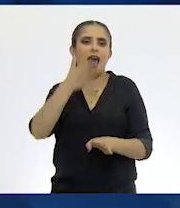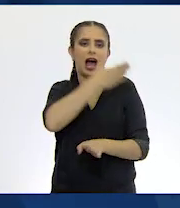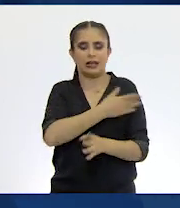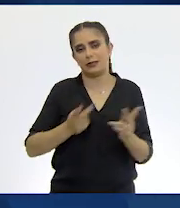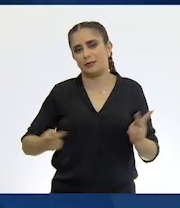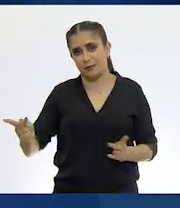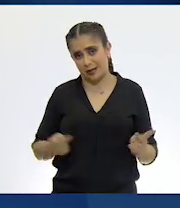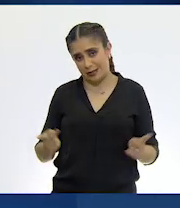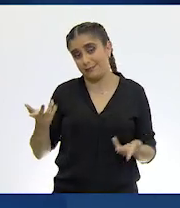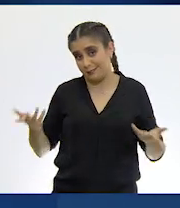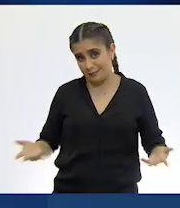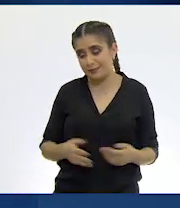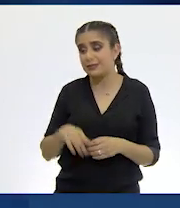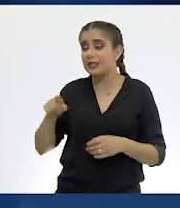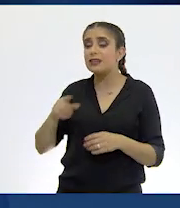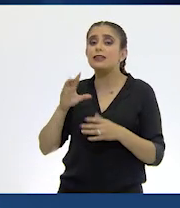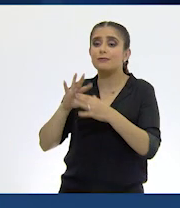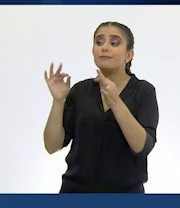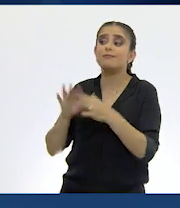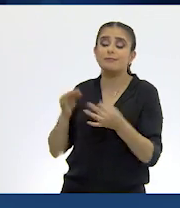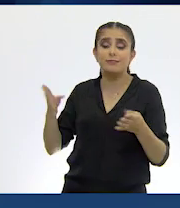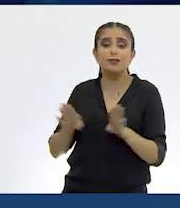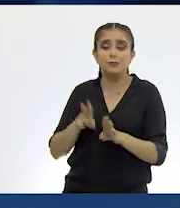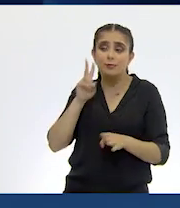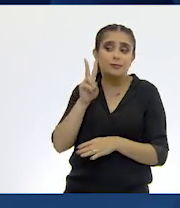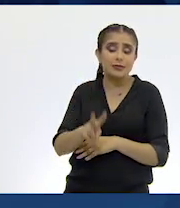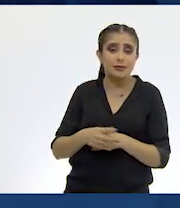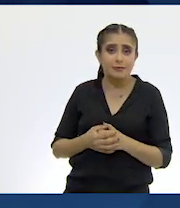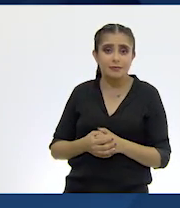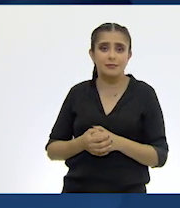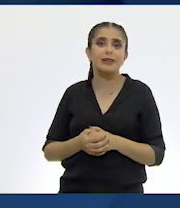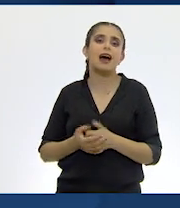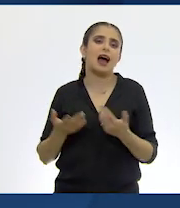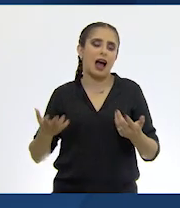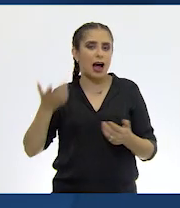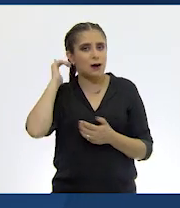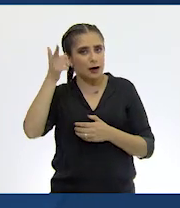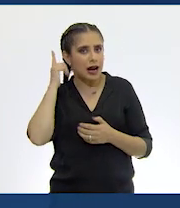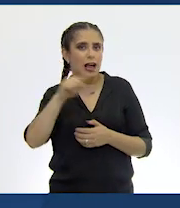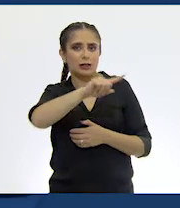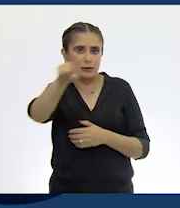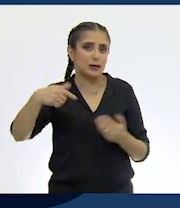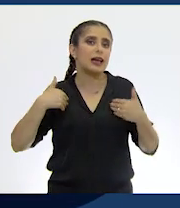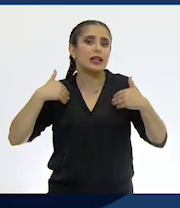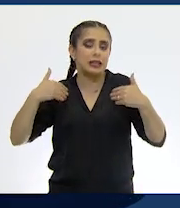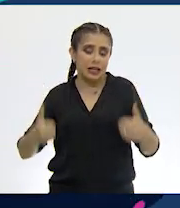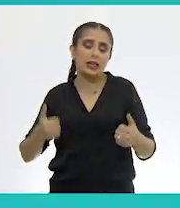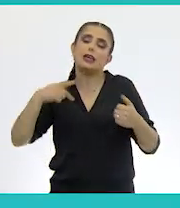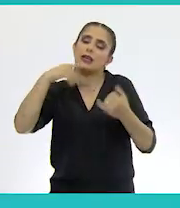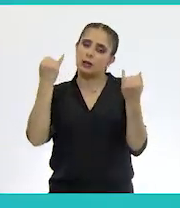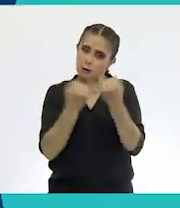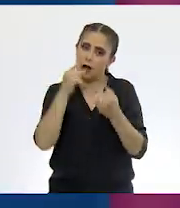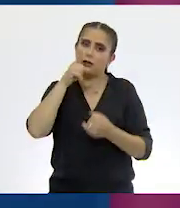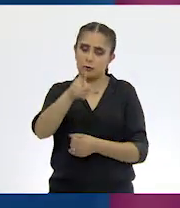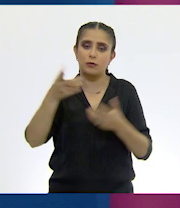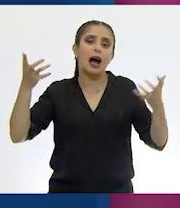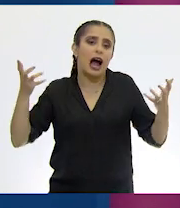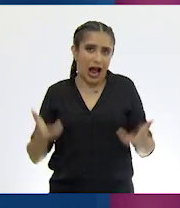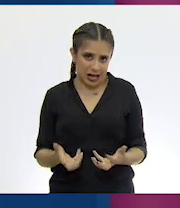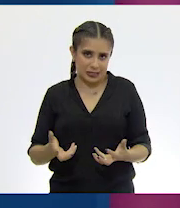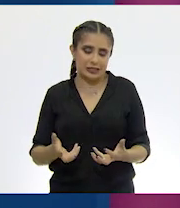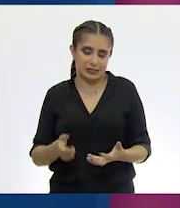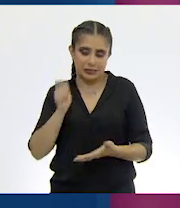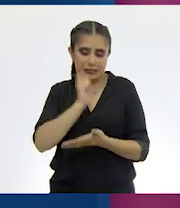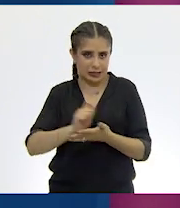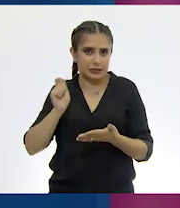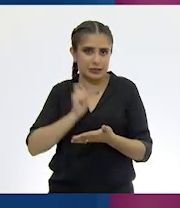hemos compartido, María? Que ojalá que no solamente les haya quedado claro, sino que lo lleven a la práctica, porque si no, pues a lo